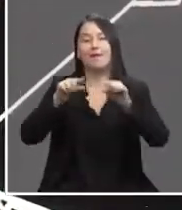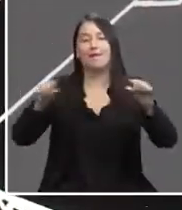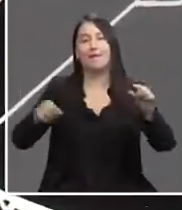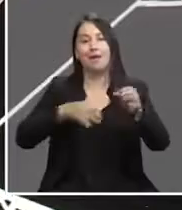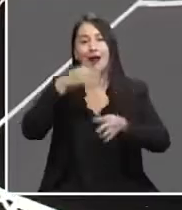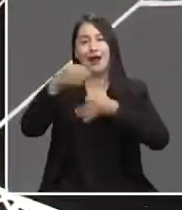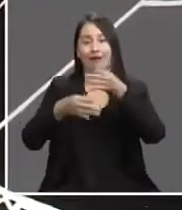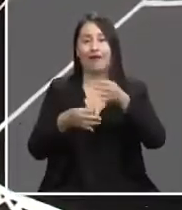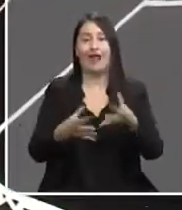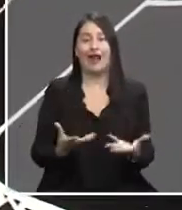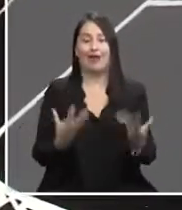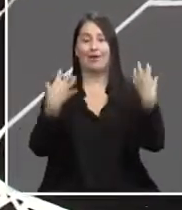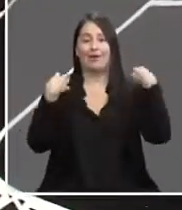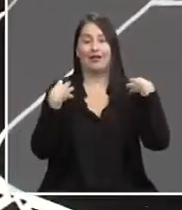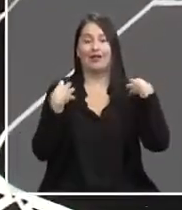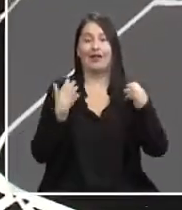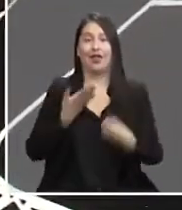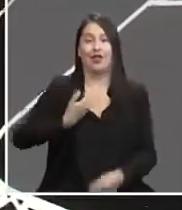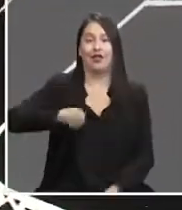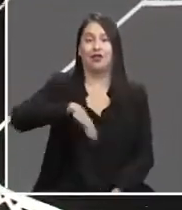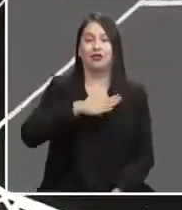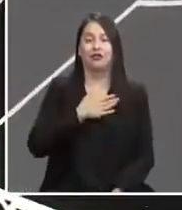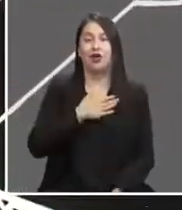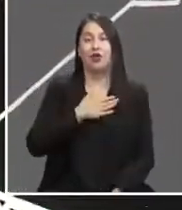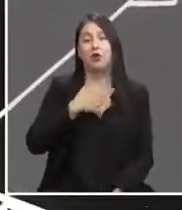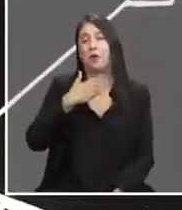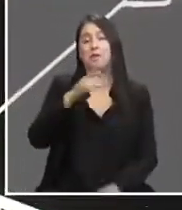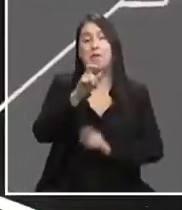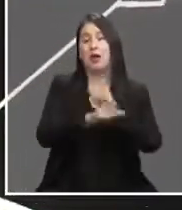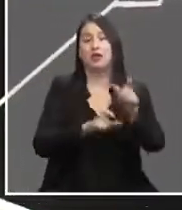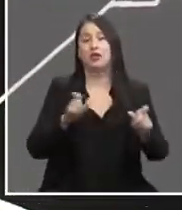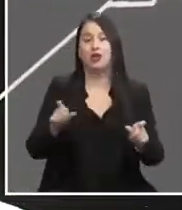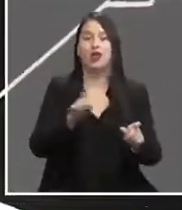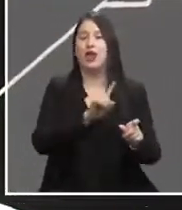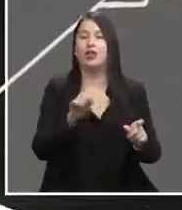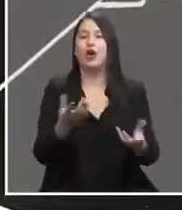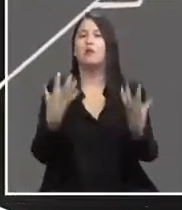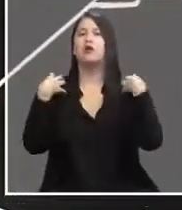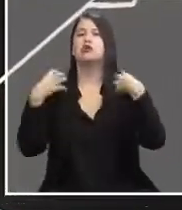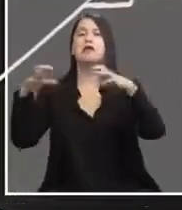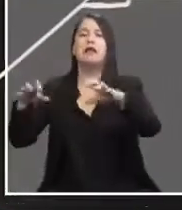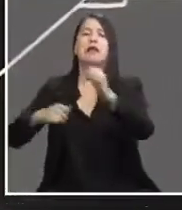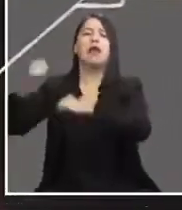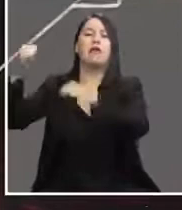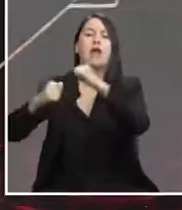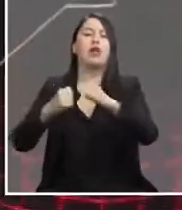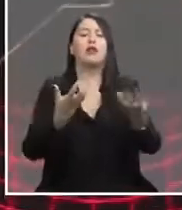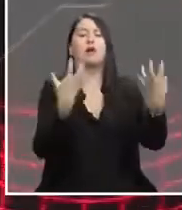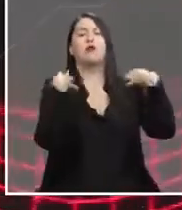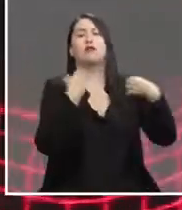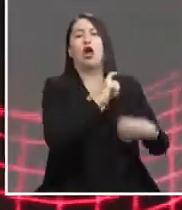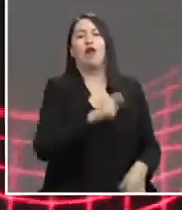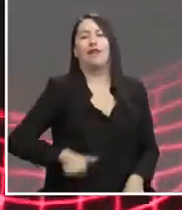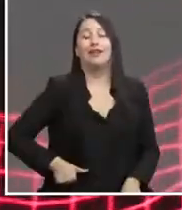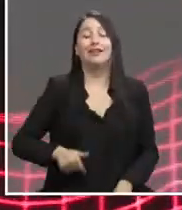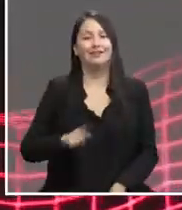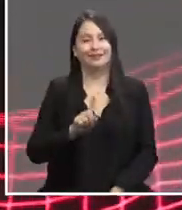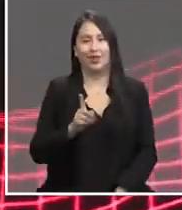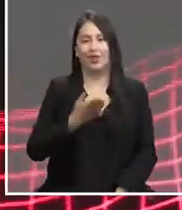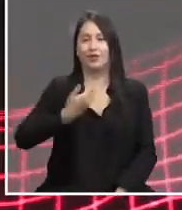en nosotros, las personas, ¿cierto?, comunes y corrientes. No todo está en las grandes industrias o en los gobiernos. También nosotros podemos